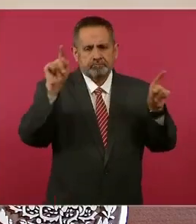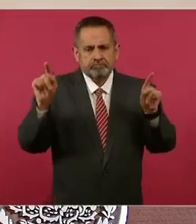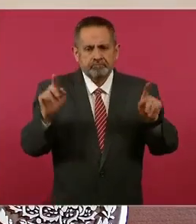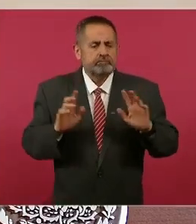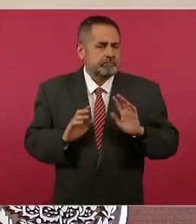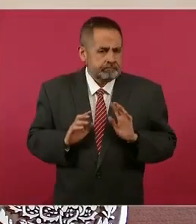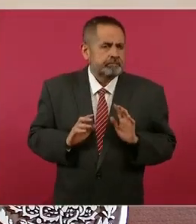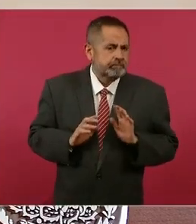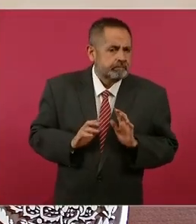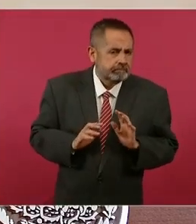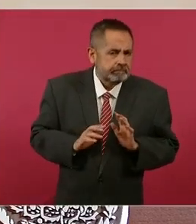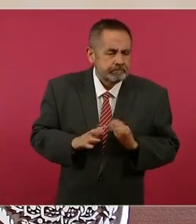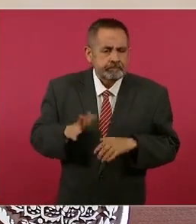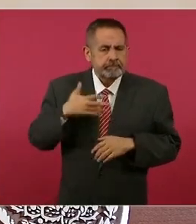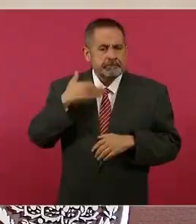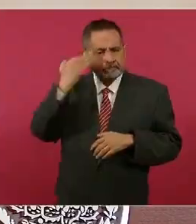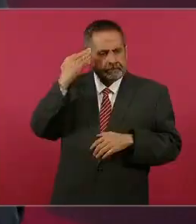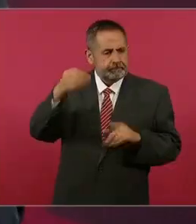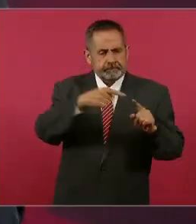durante